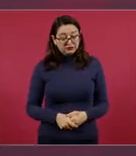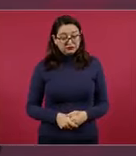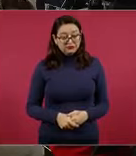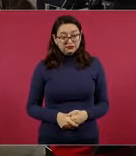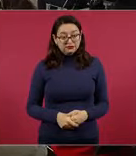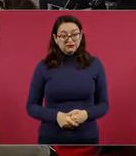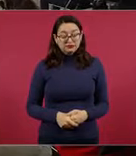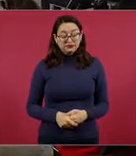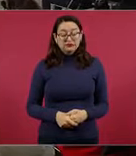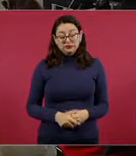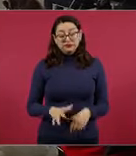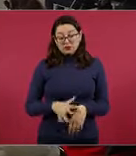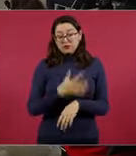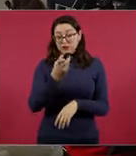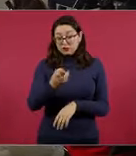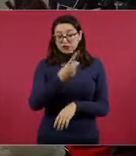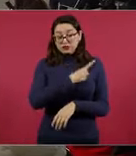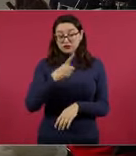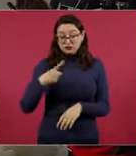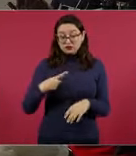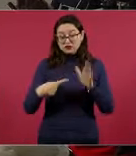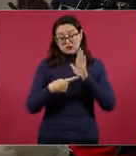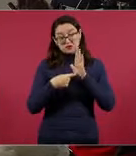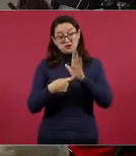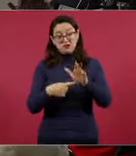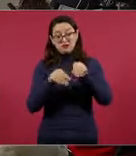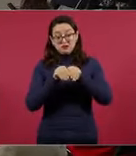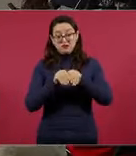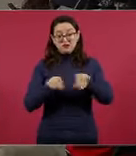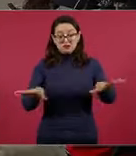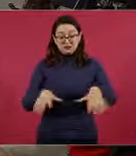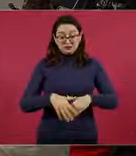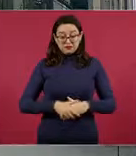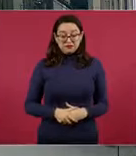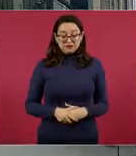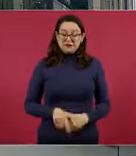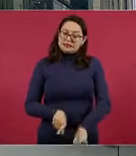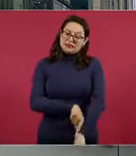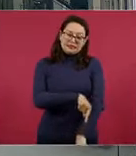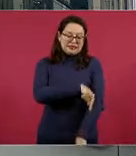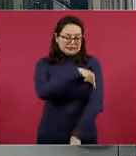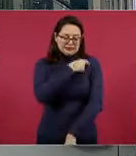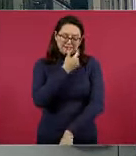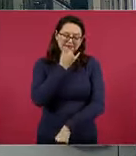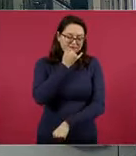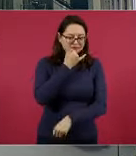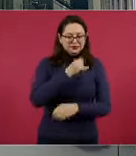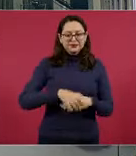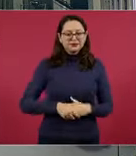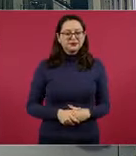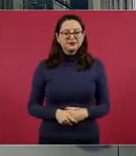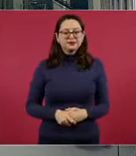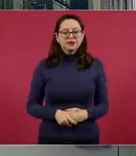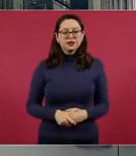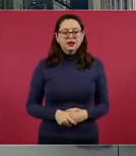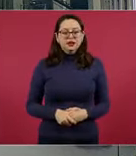Por eso sí hay que plantearse las cosas. Bueno, pues ya nos extendimos.